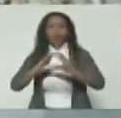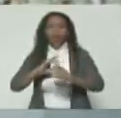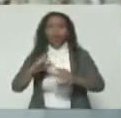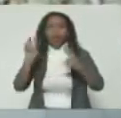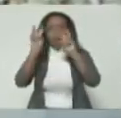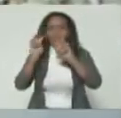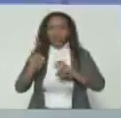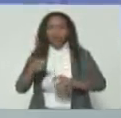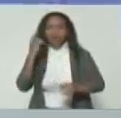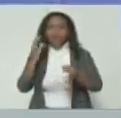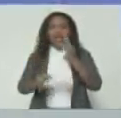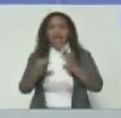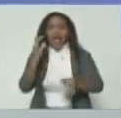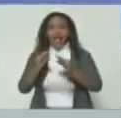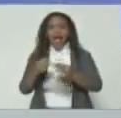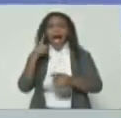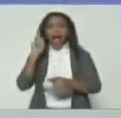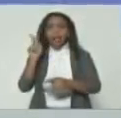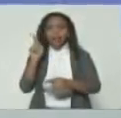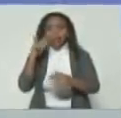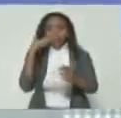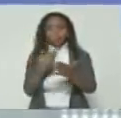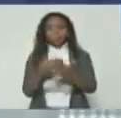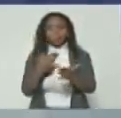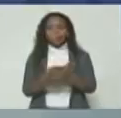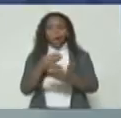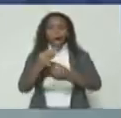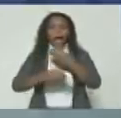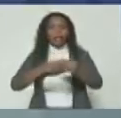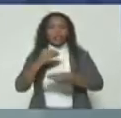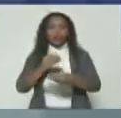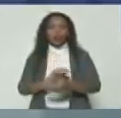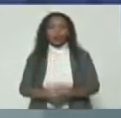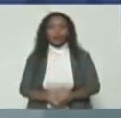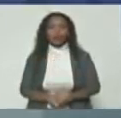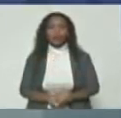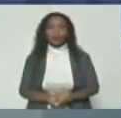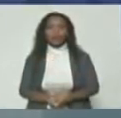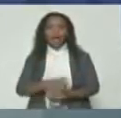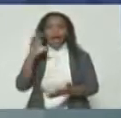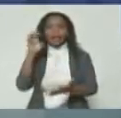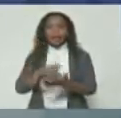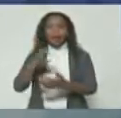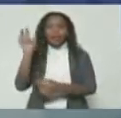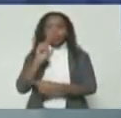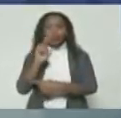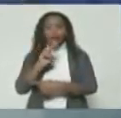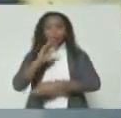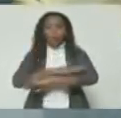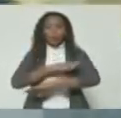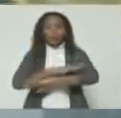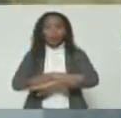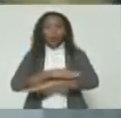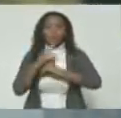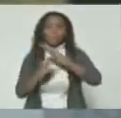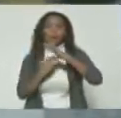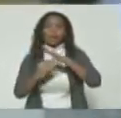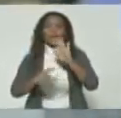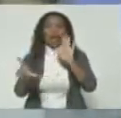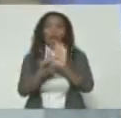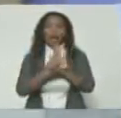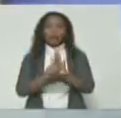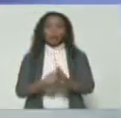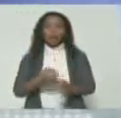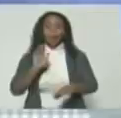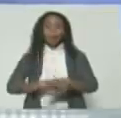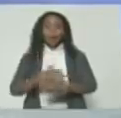Fiscalía así lo han comprobado, lo han corroborado. Y el Estado venezolano está actuando en base a la ley,